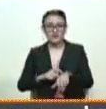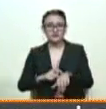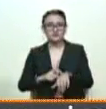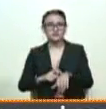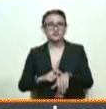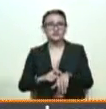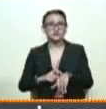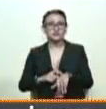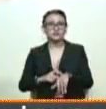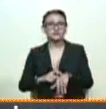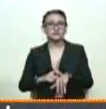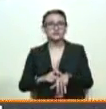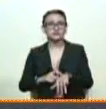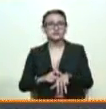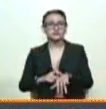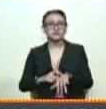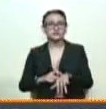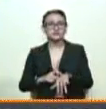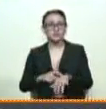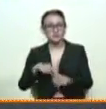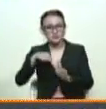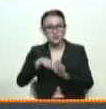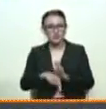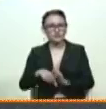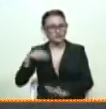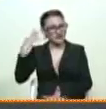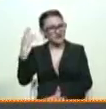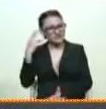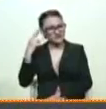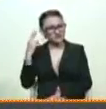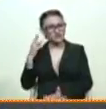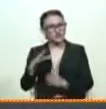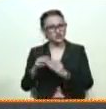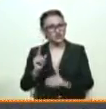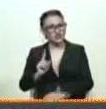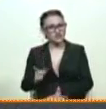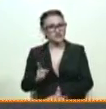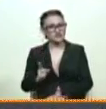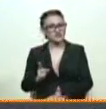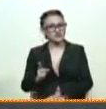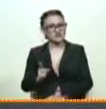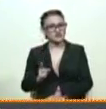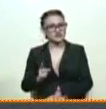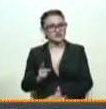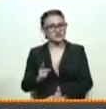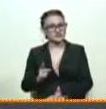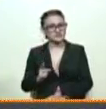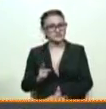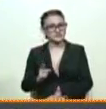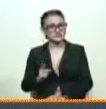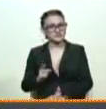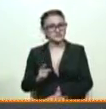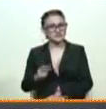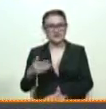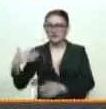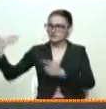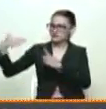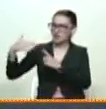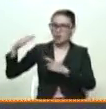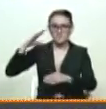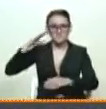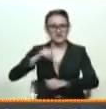punto ya de profunda reflexión. Es una amenaza de agresión